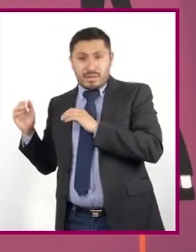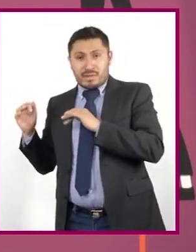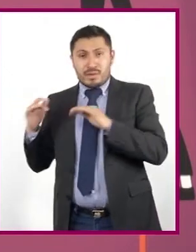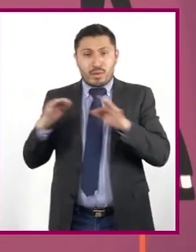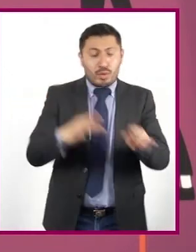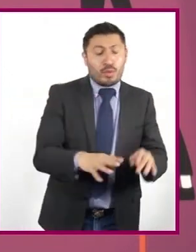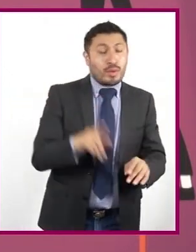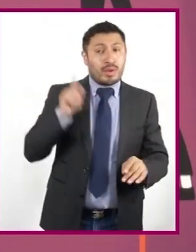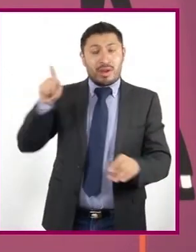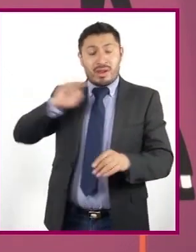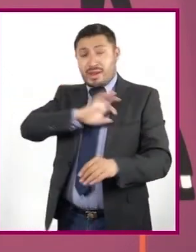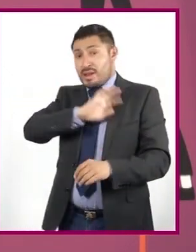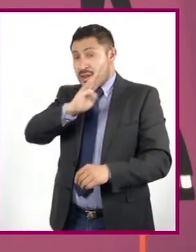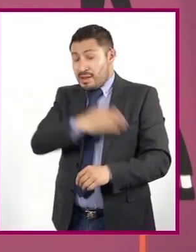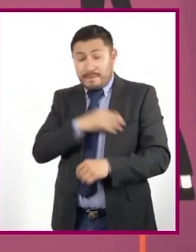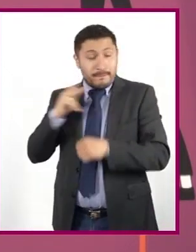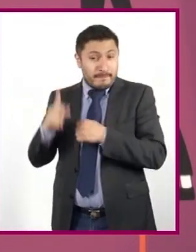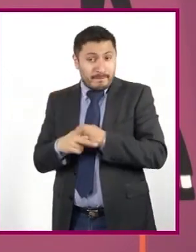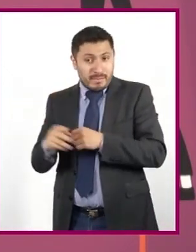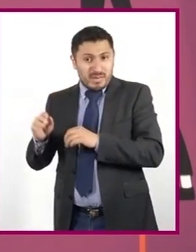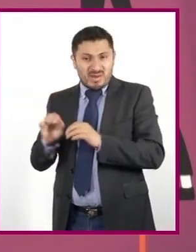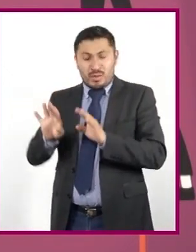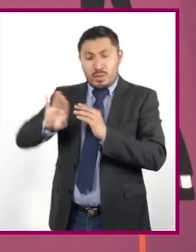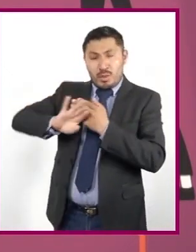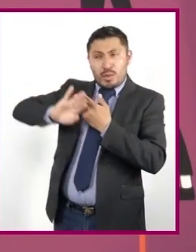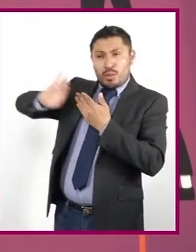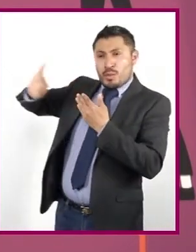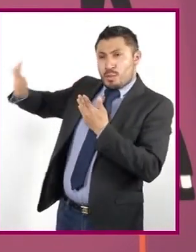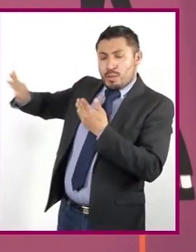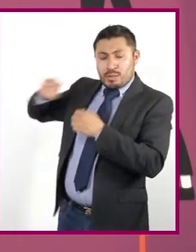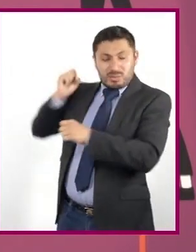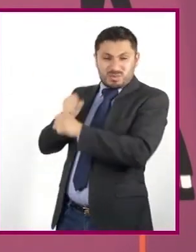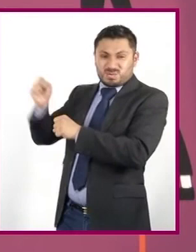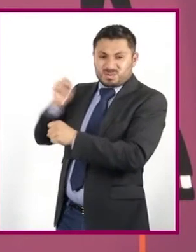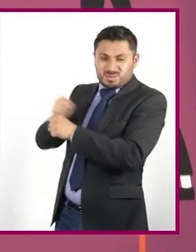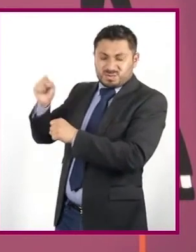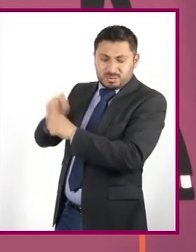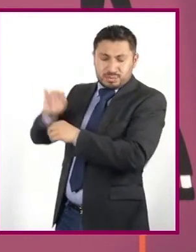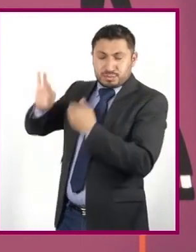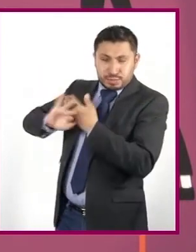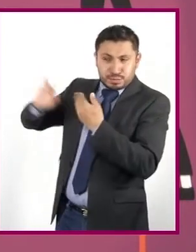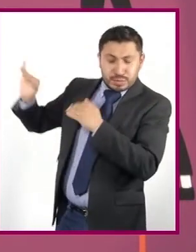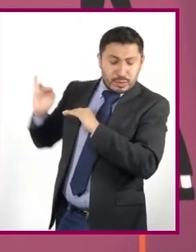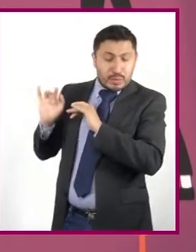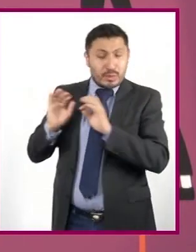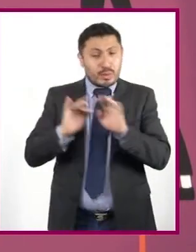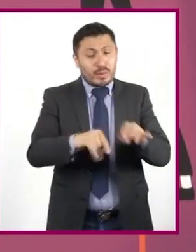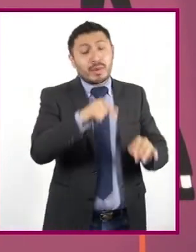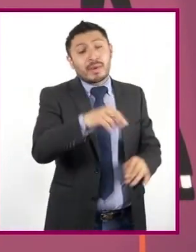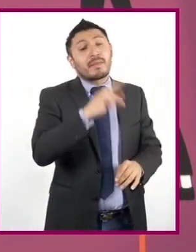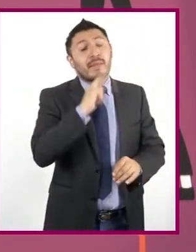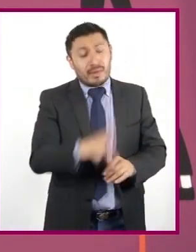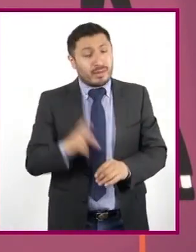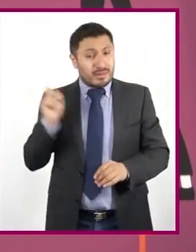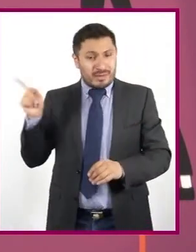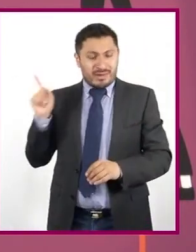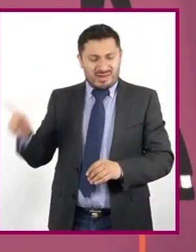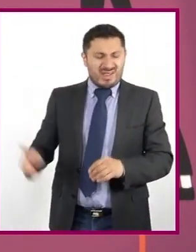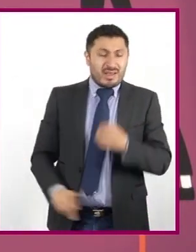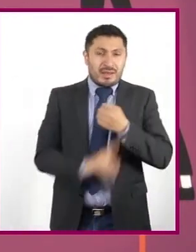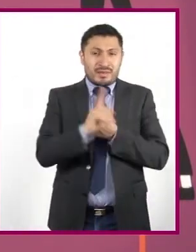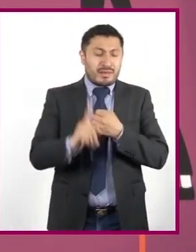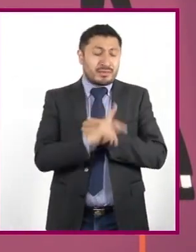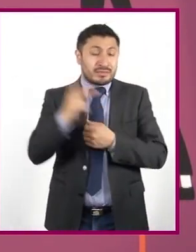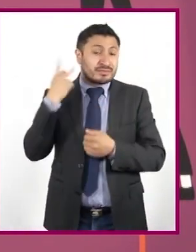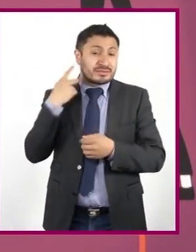país provenientes de España, que se alejaban de una situación de violencia o persecución, producto de la pugna política que se